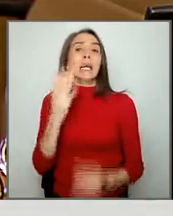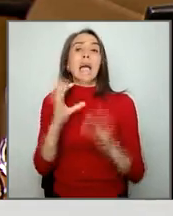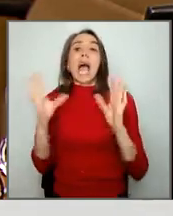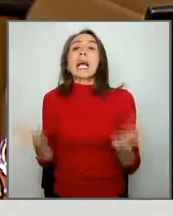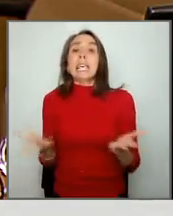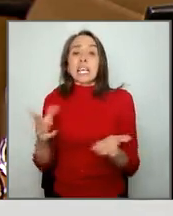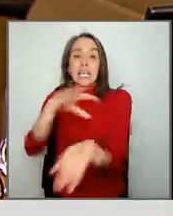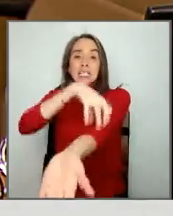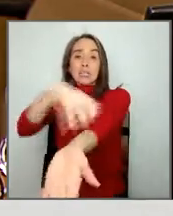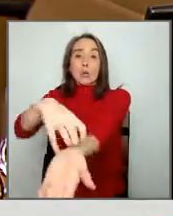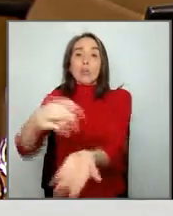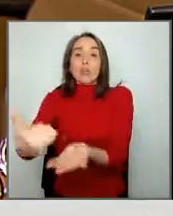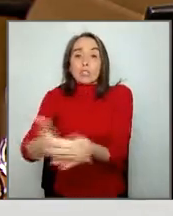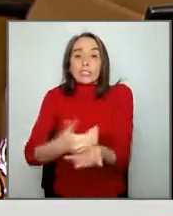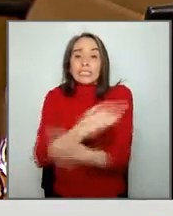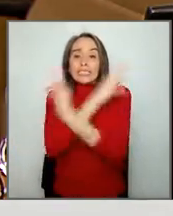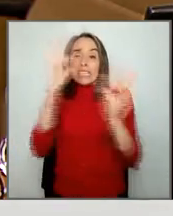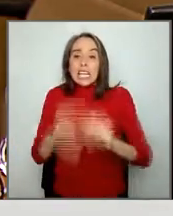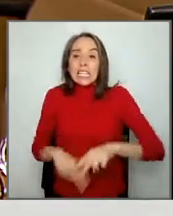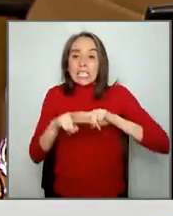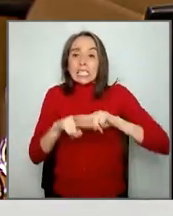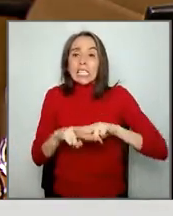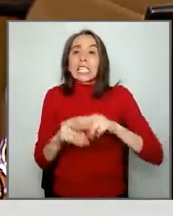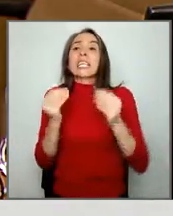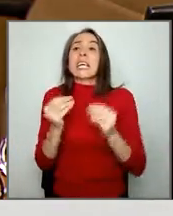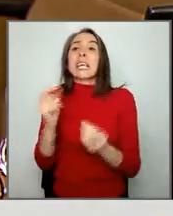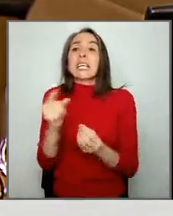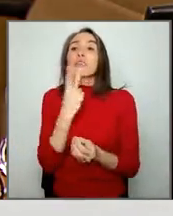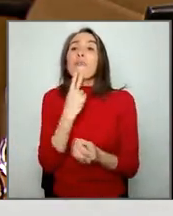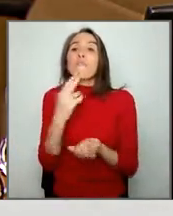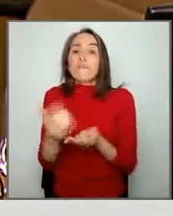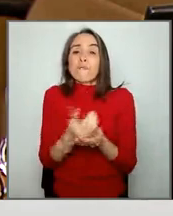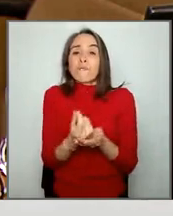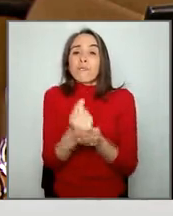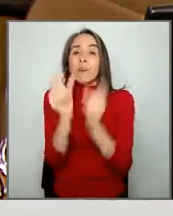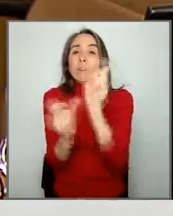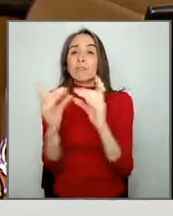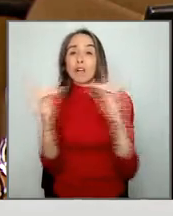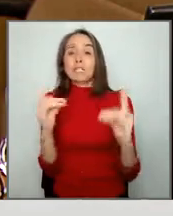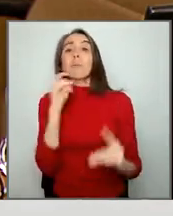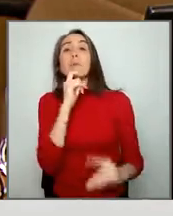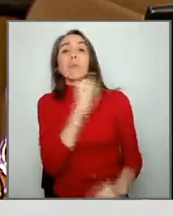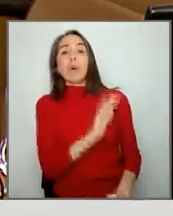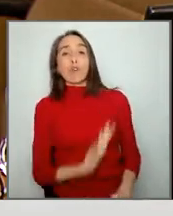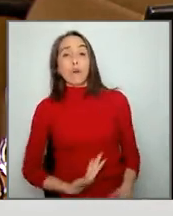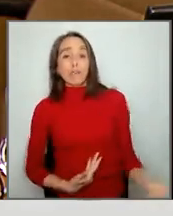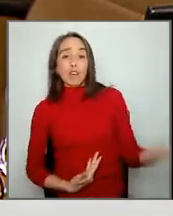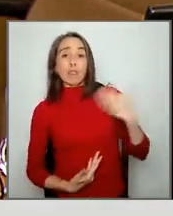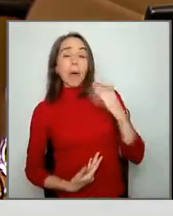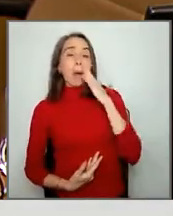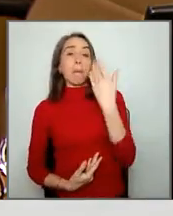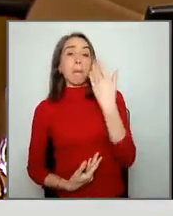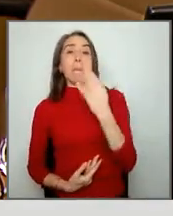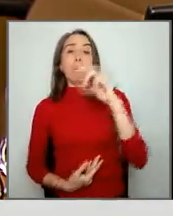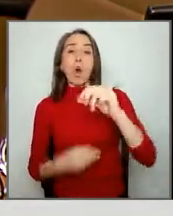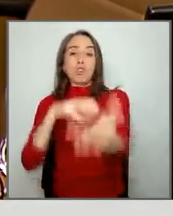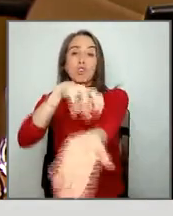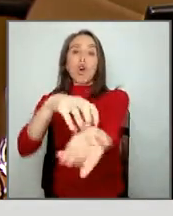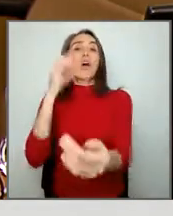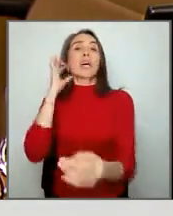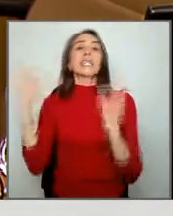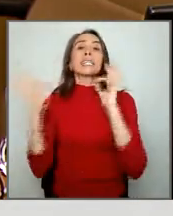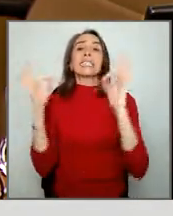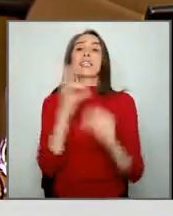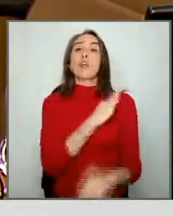de aysén nos van a dar bonos a casos del gobierno la señora ministra por su intermedio presiento al presidente borich que dicen no